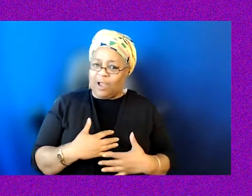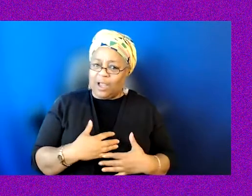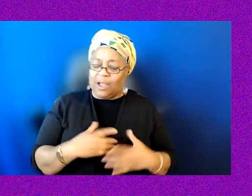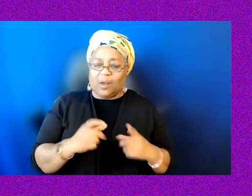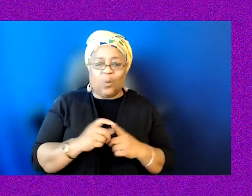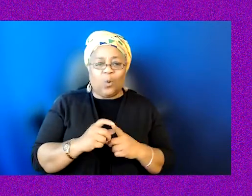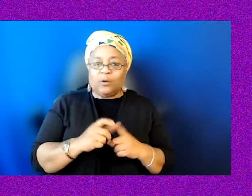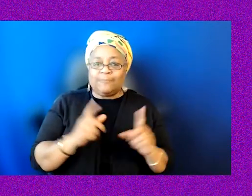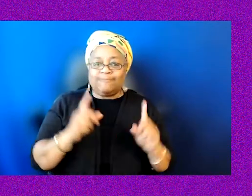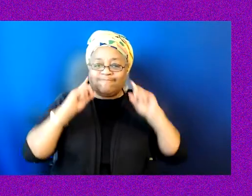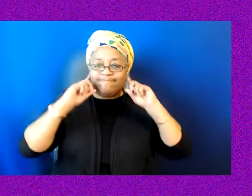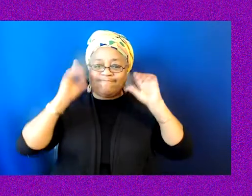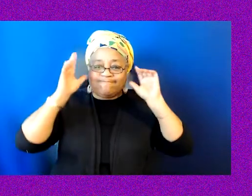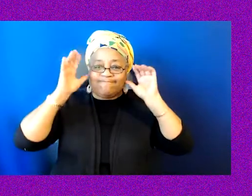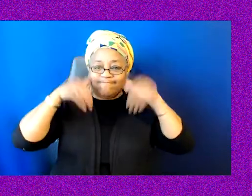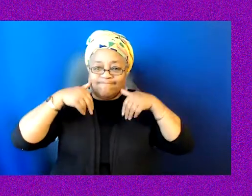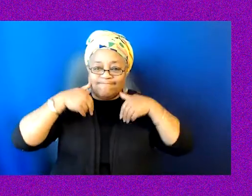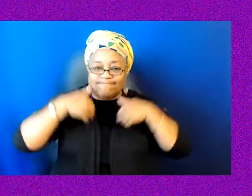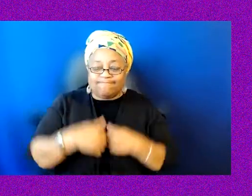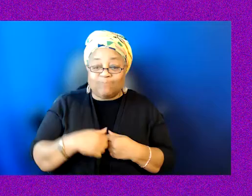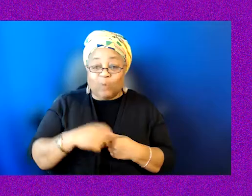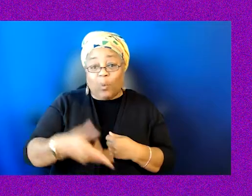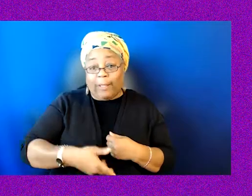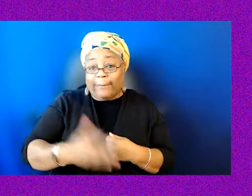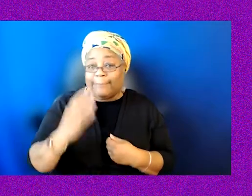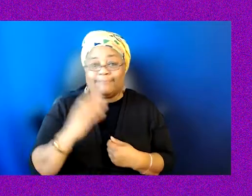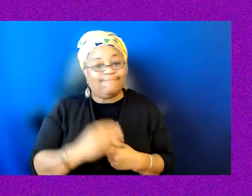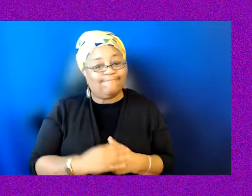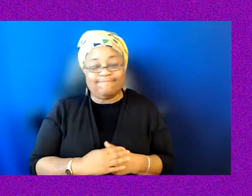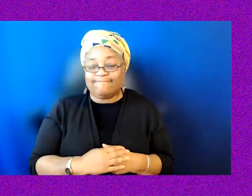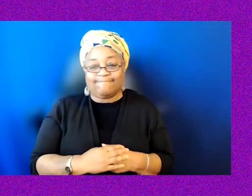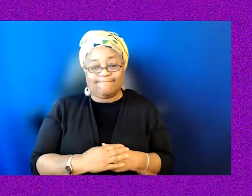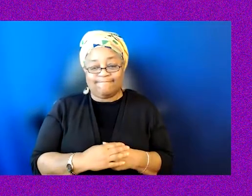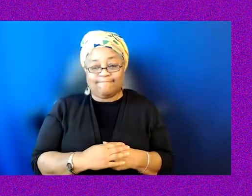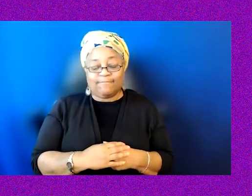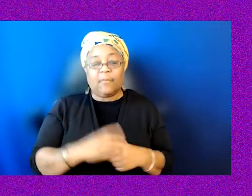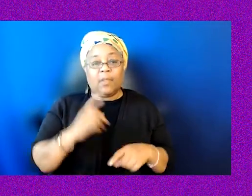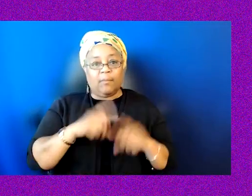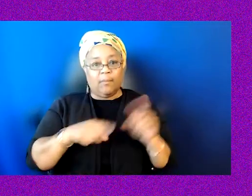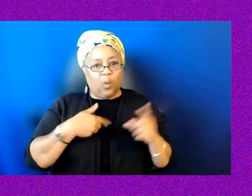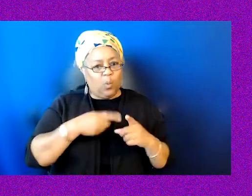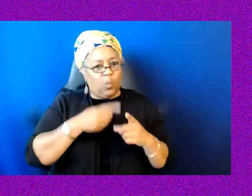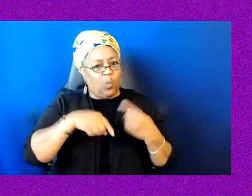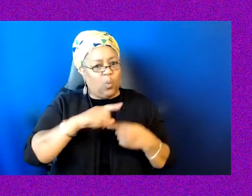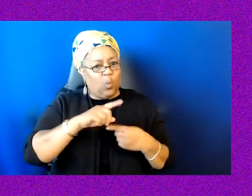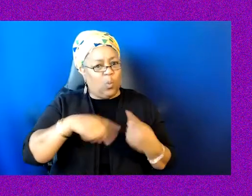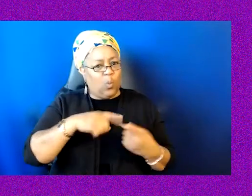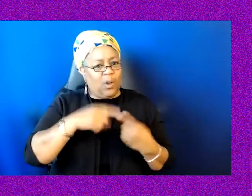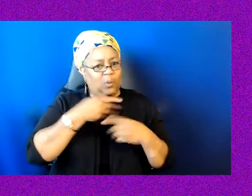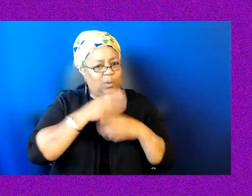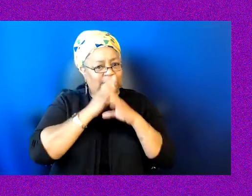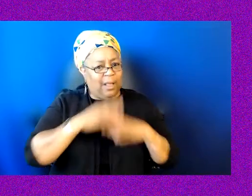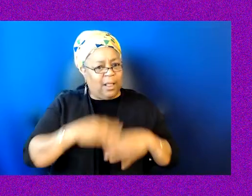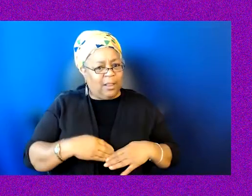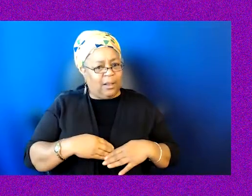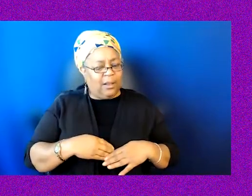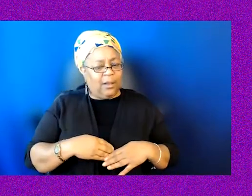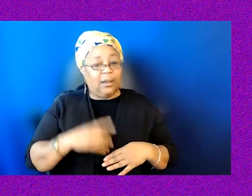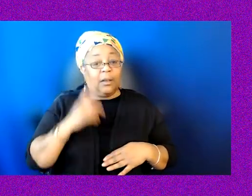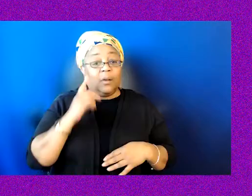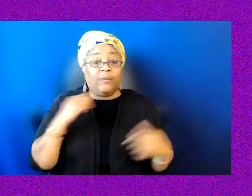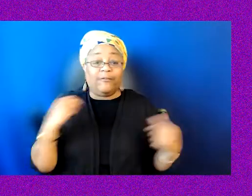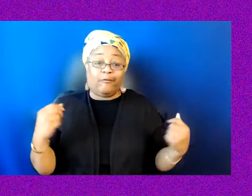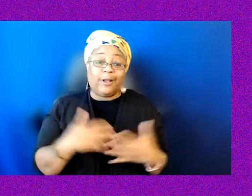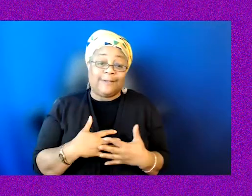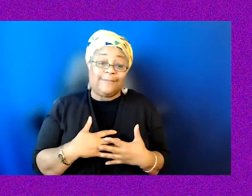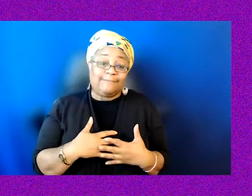estamos con el miedo de que no hacen caso a esas palabras ni nos dan la bienvenida, pero cuando estamos silenciosas,